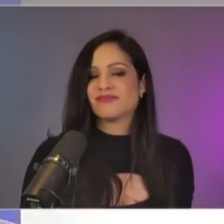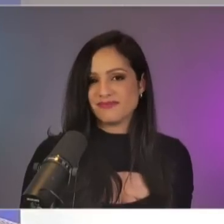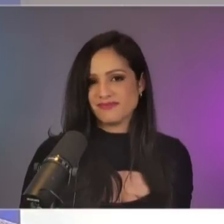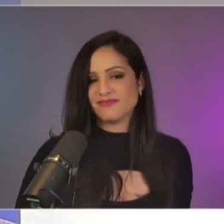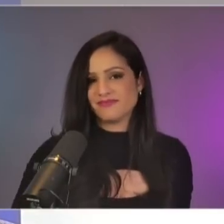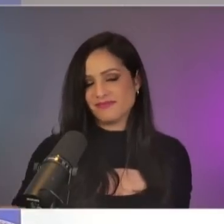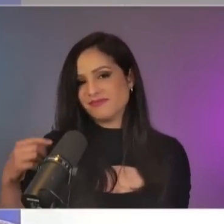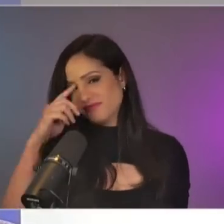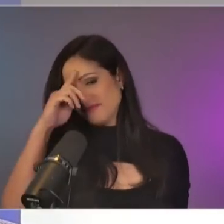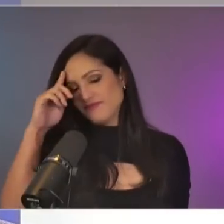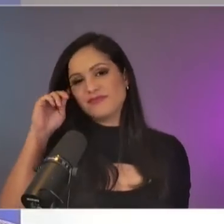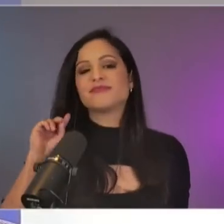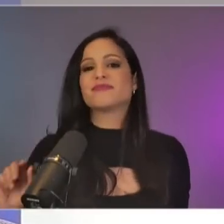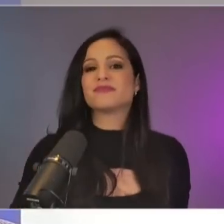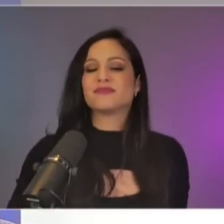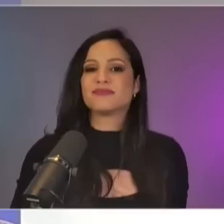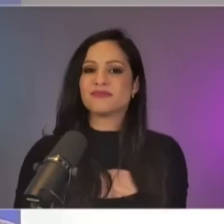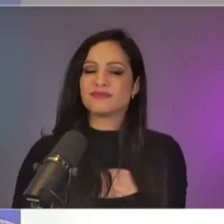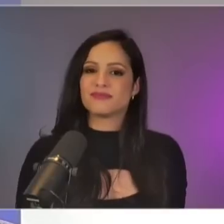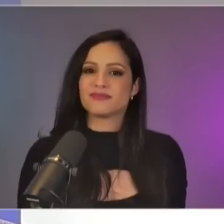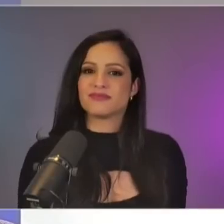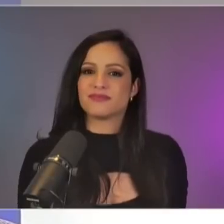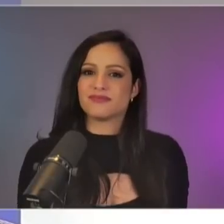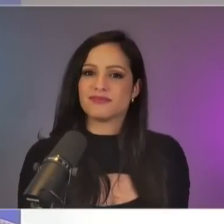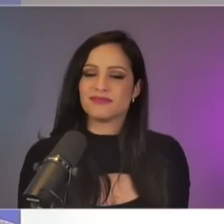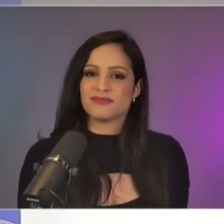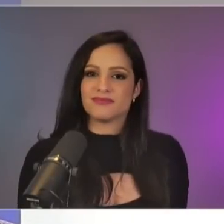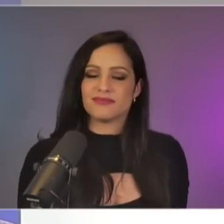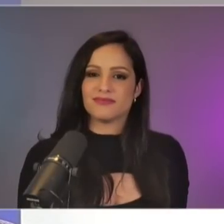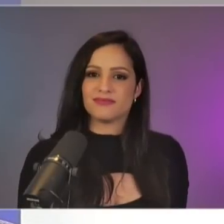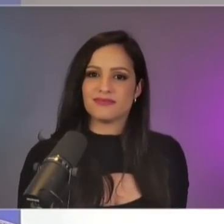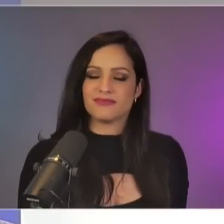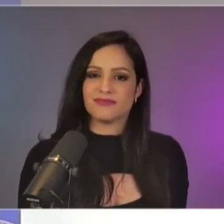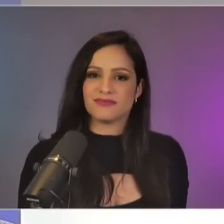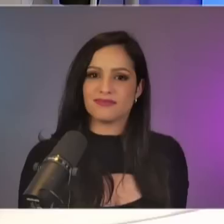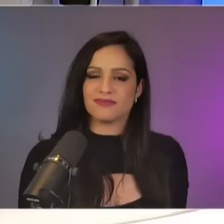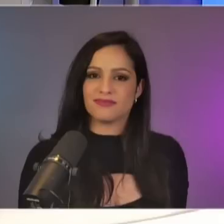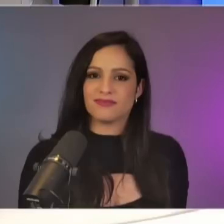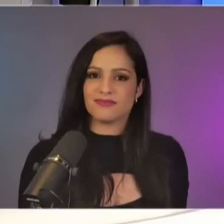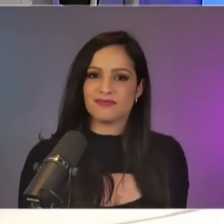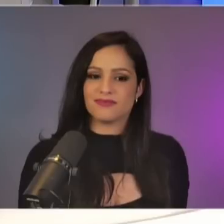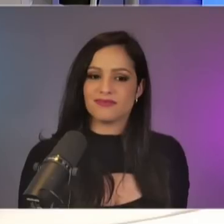este médico estético y yo coordino un poco yo me enseñan porque yo tampoco lo sé morfeos